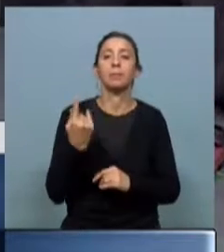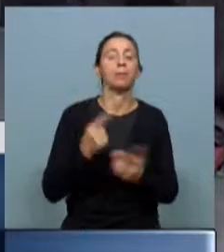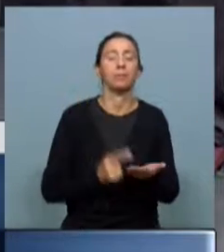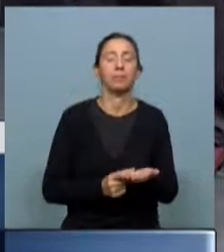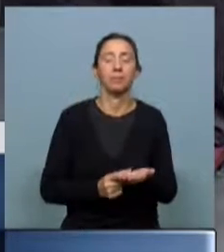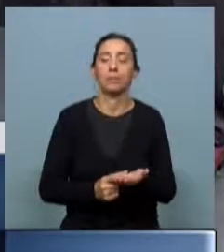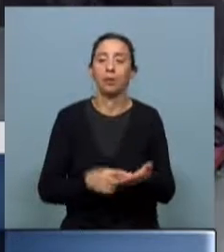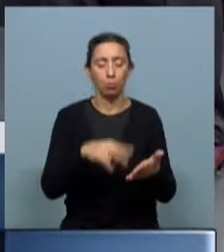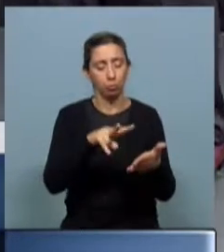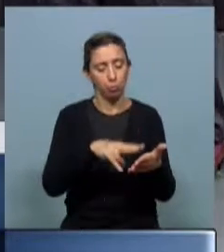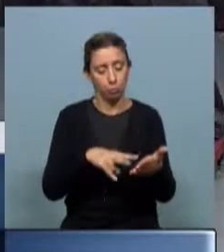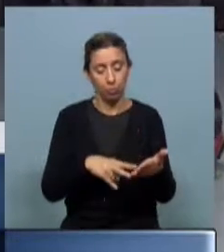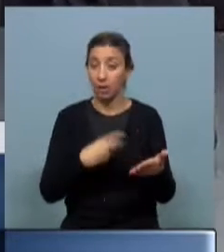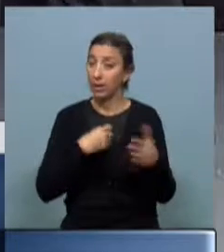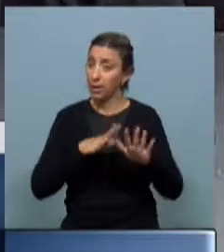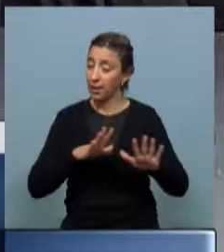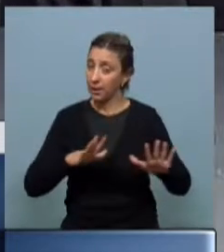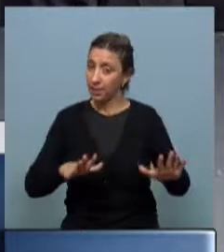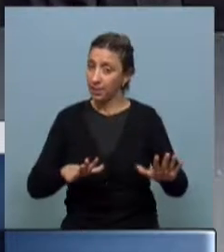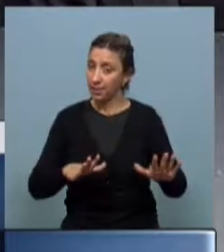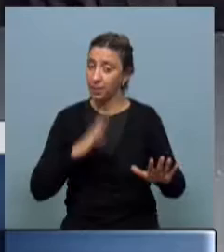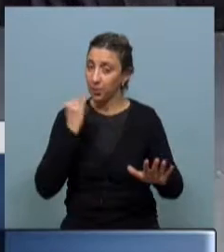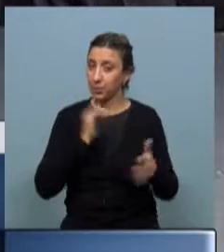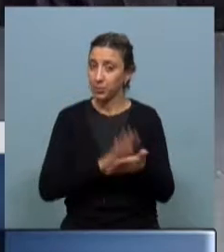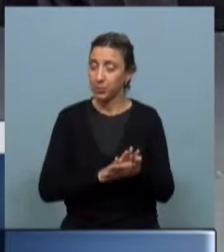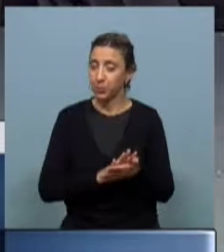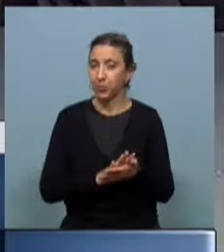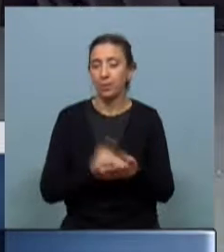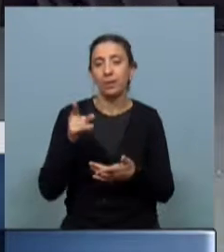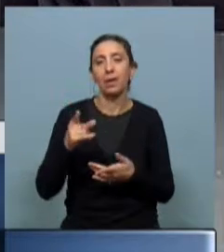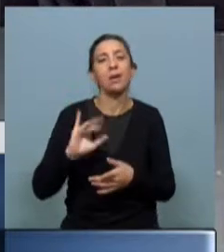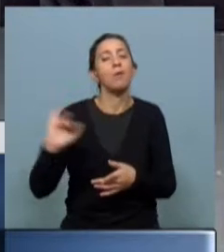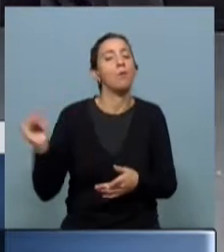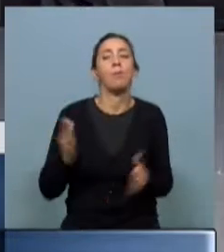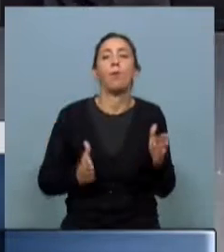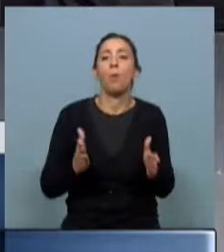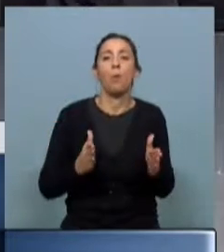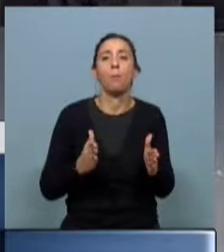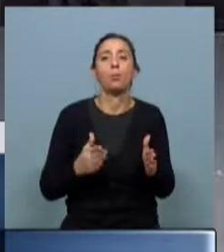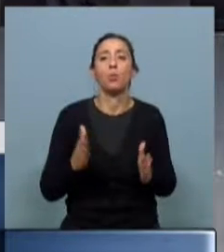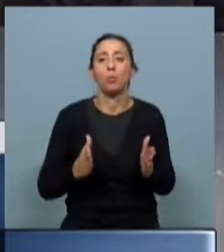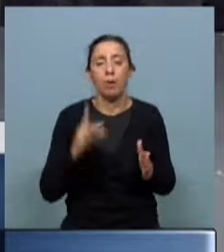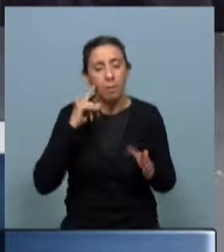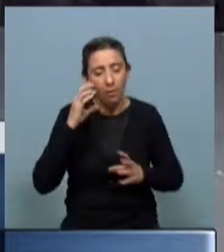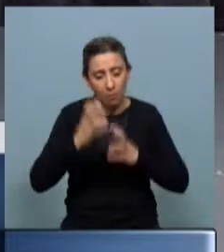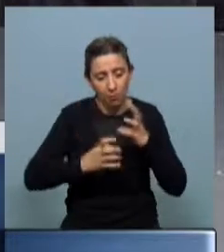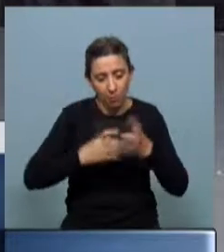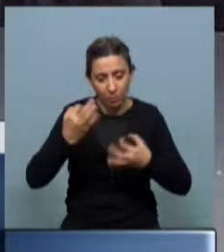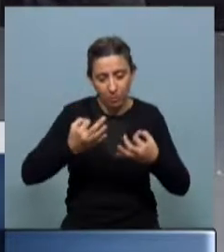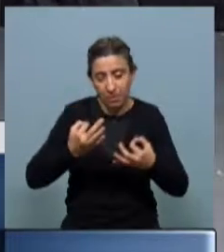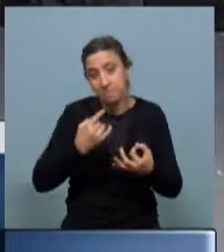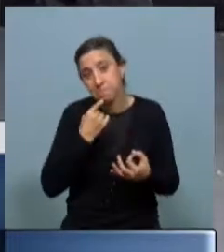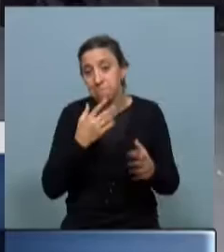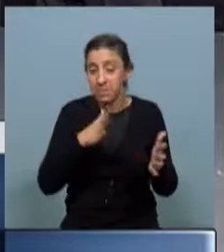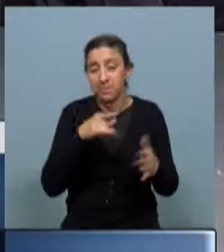bloque, leyendo chicos, testimonios de los chicos, lo que opinaban. Uno decía, lo mejor de la robótica es programar un robot y ver que funciona. Es un poco lo que vos